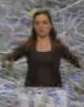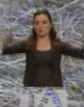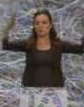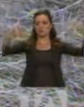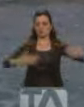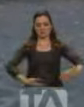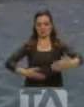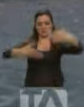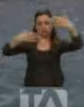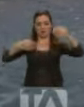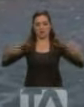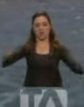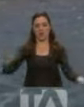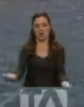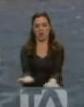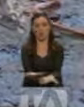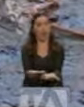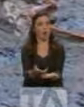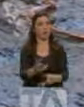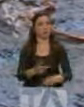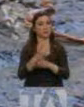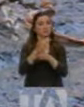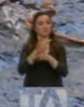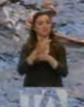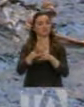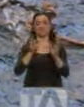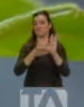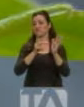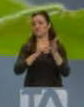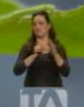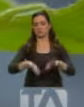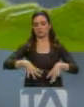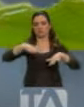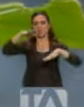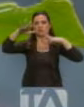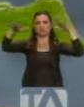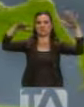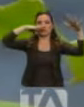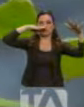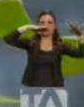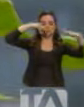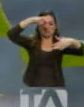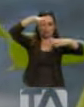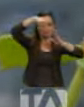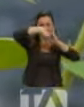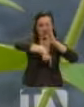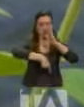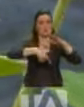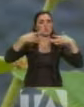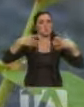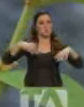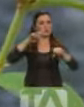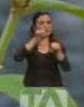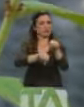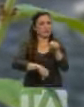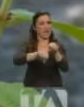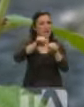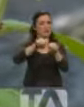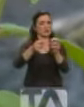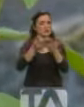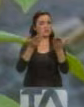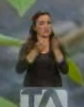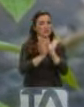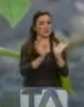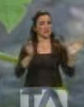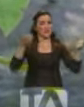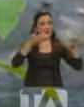impermeable en la base, se convierte en una fuente de contaminación aérea y subterránea, de consecuencias impredecibles. Hay agua lluvia también, agua